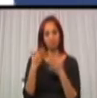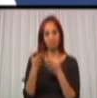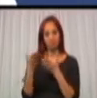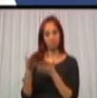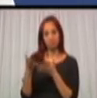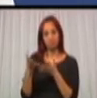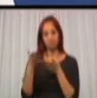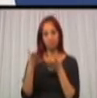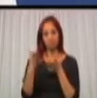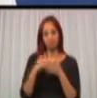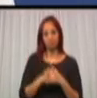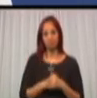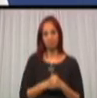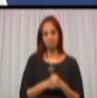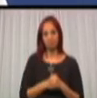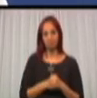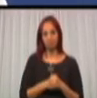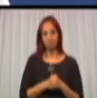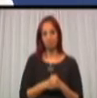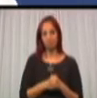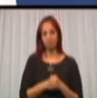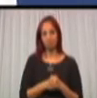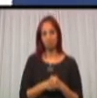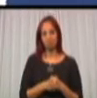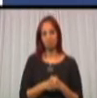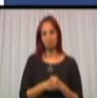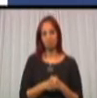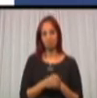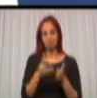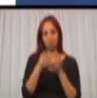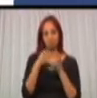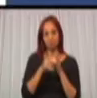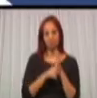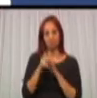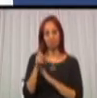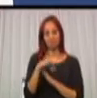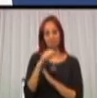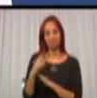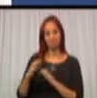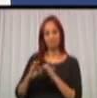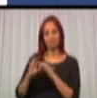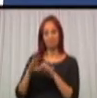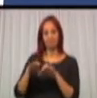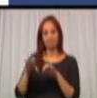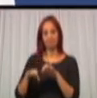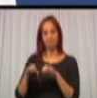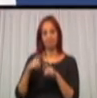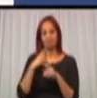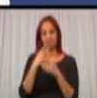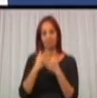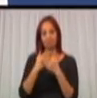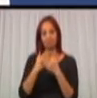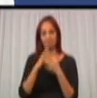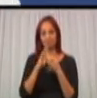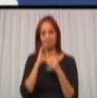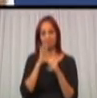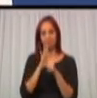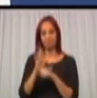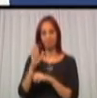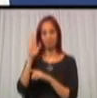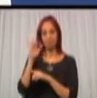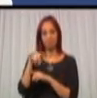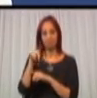quiere, el desarrollo y el despegue de nuestro cantón. Es una promesa y un compromiso